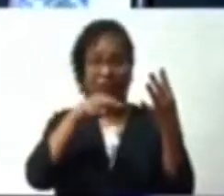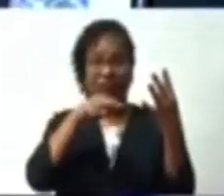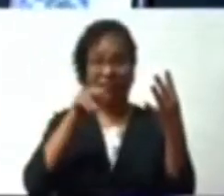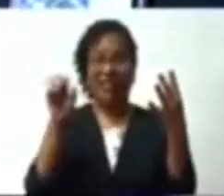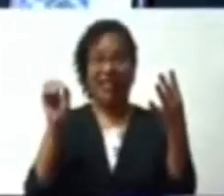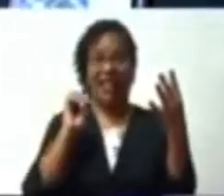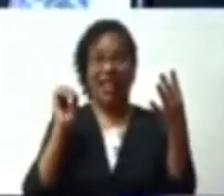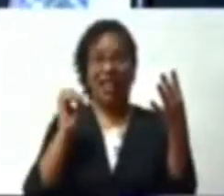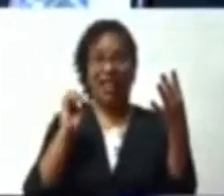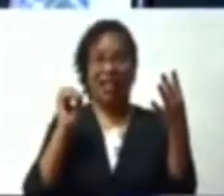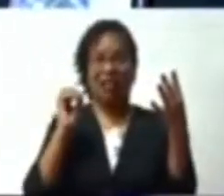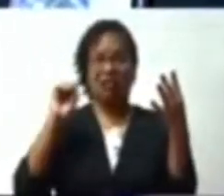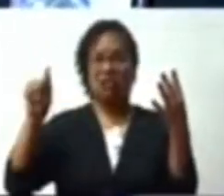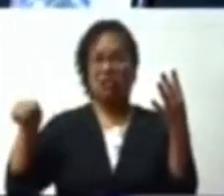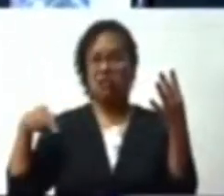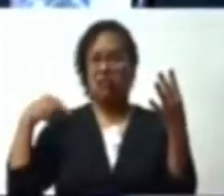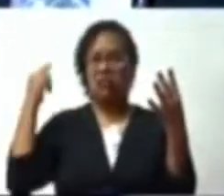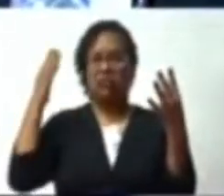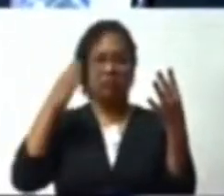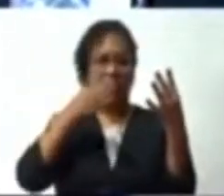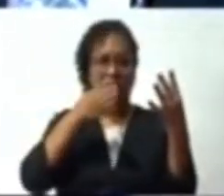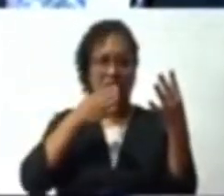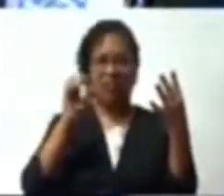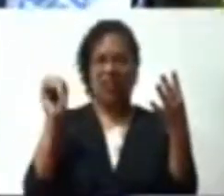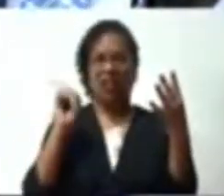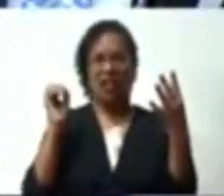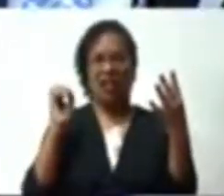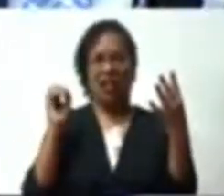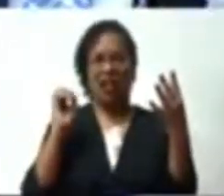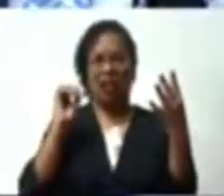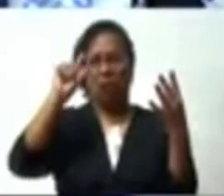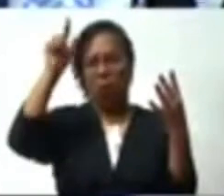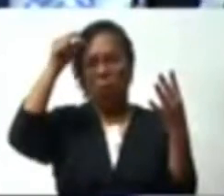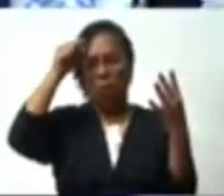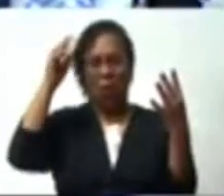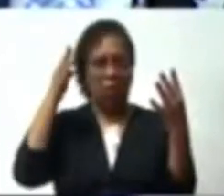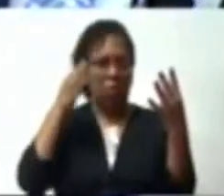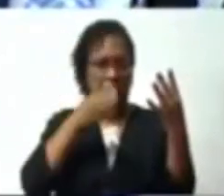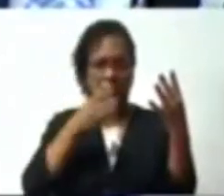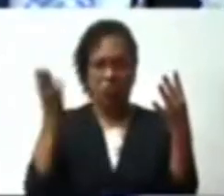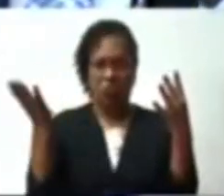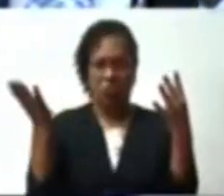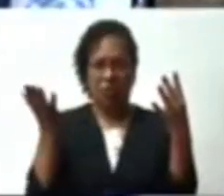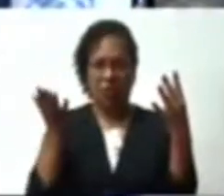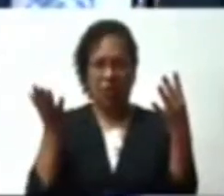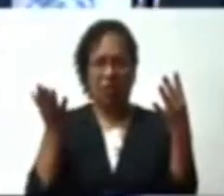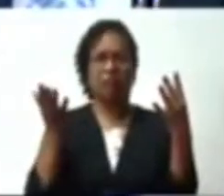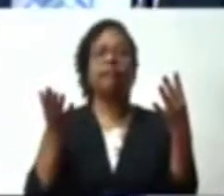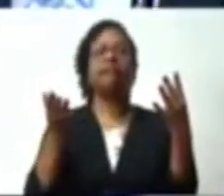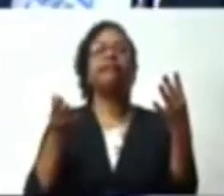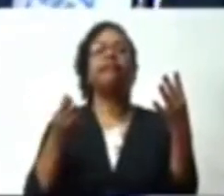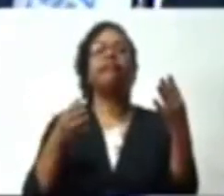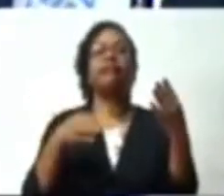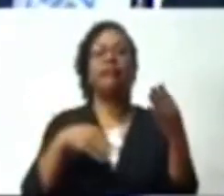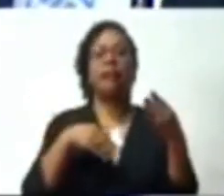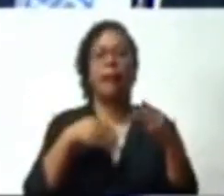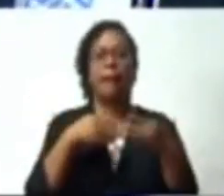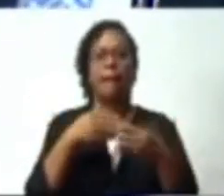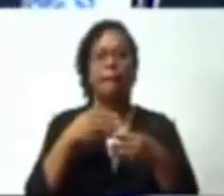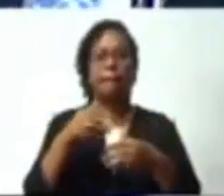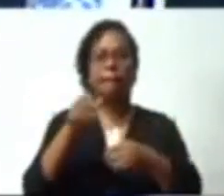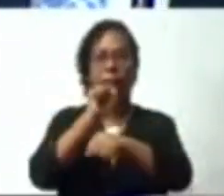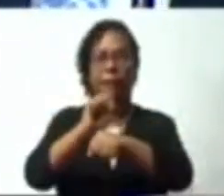través del tiempo por la mayoría de los gobiernos, que es el sector pesquero.